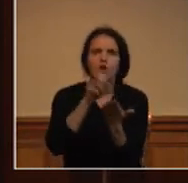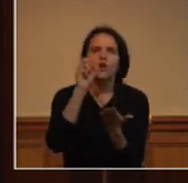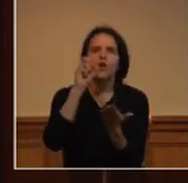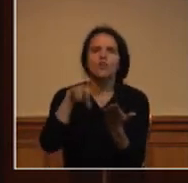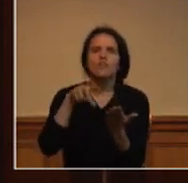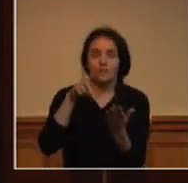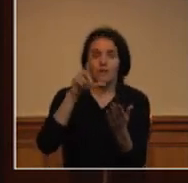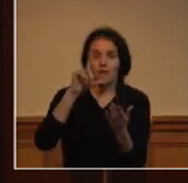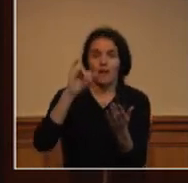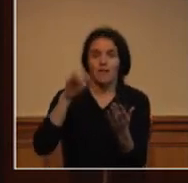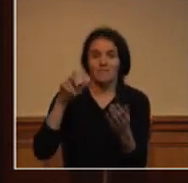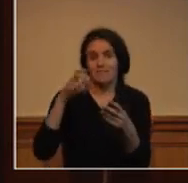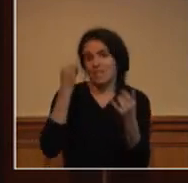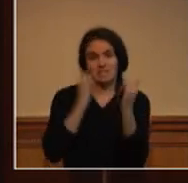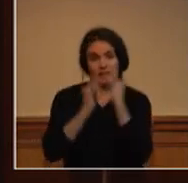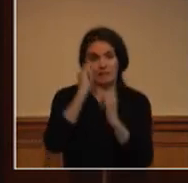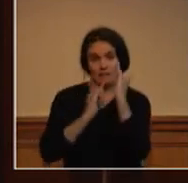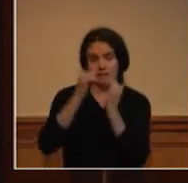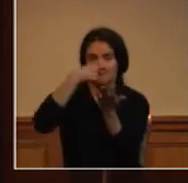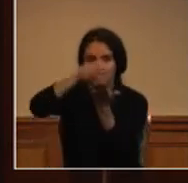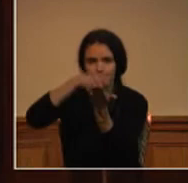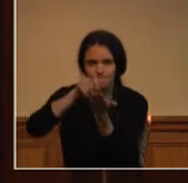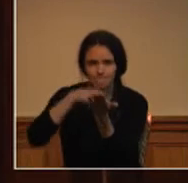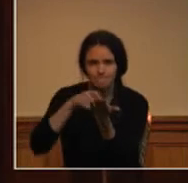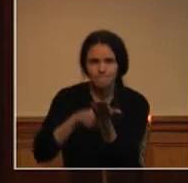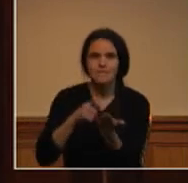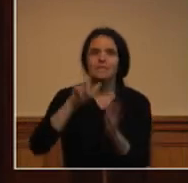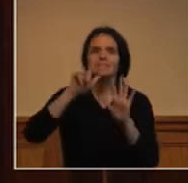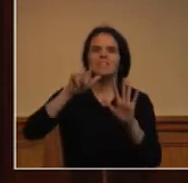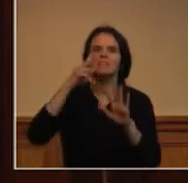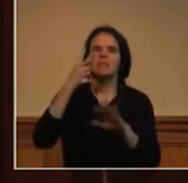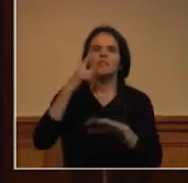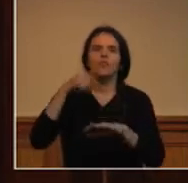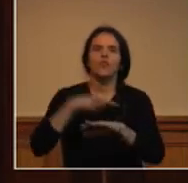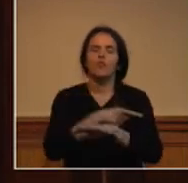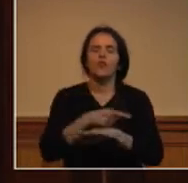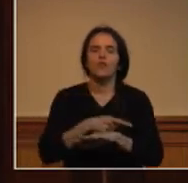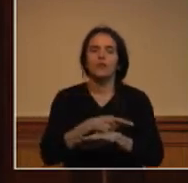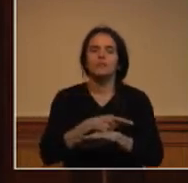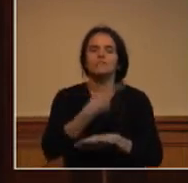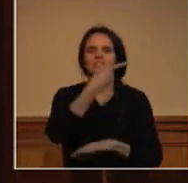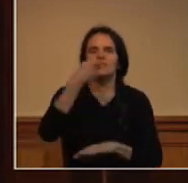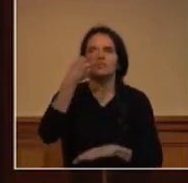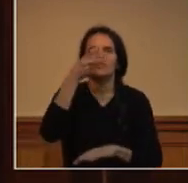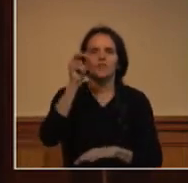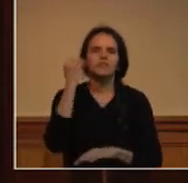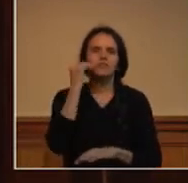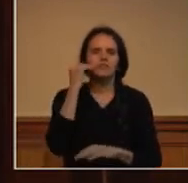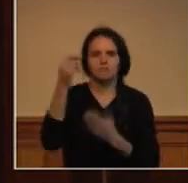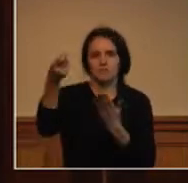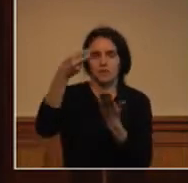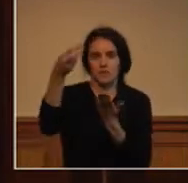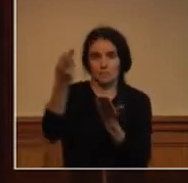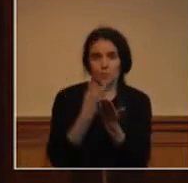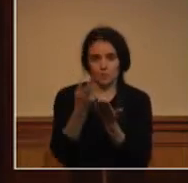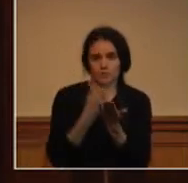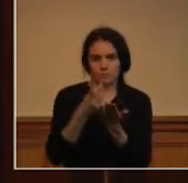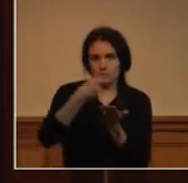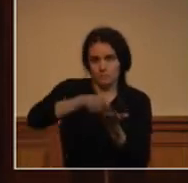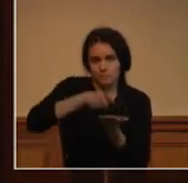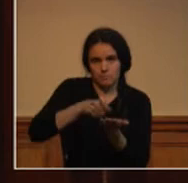online y en 72 horas completamos 120 registros. Realmente una